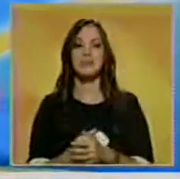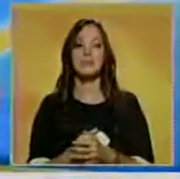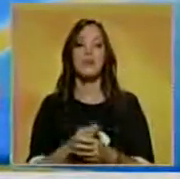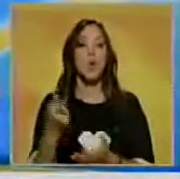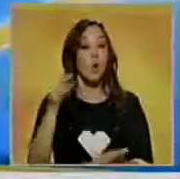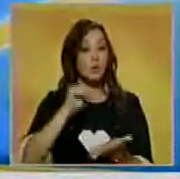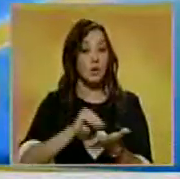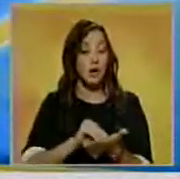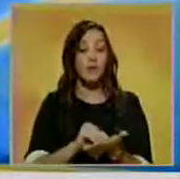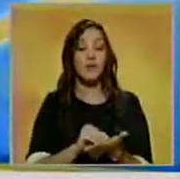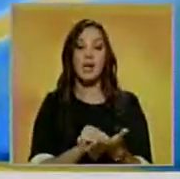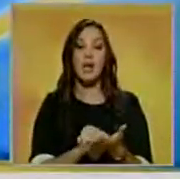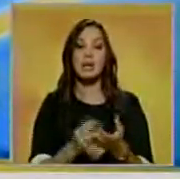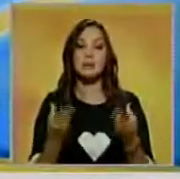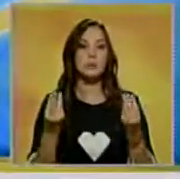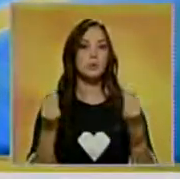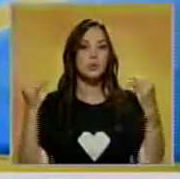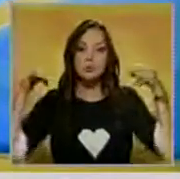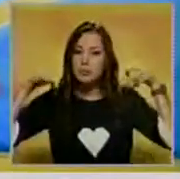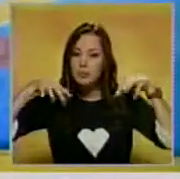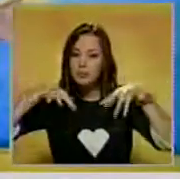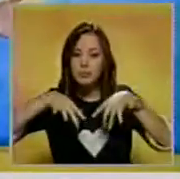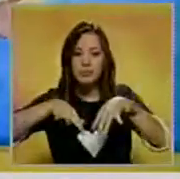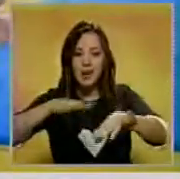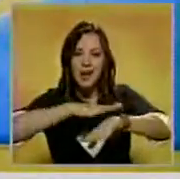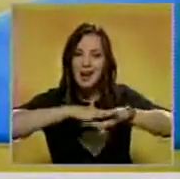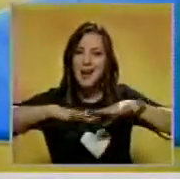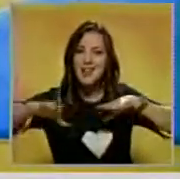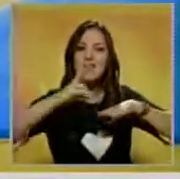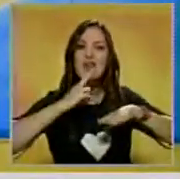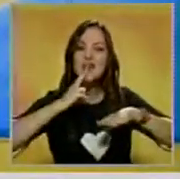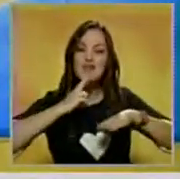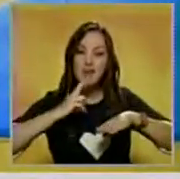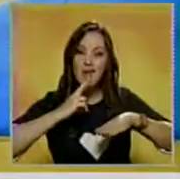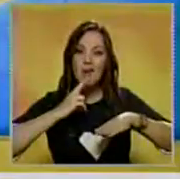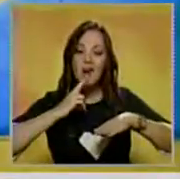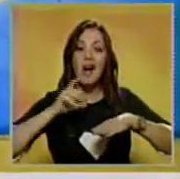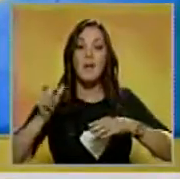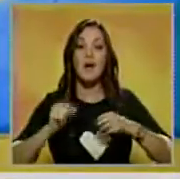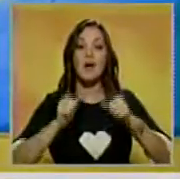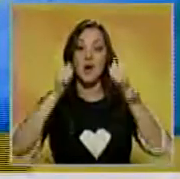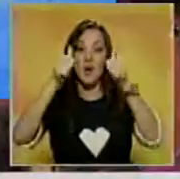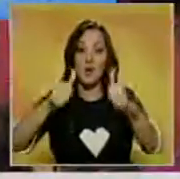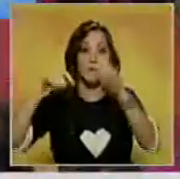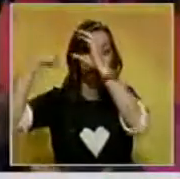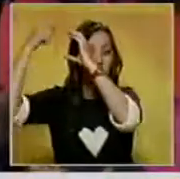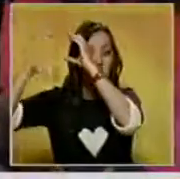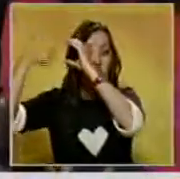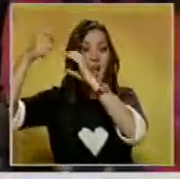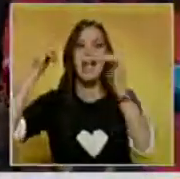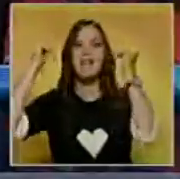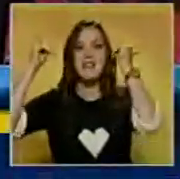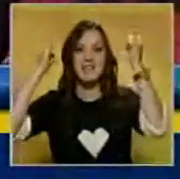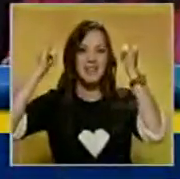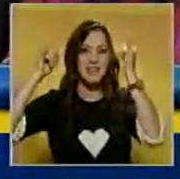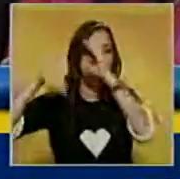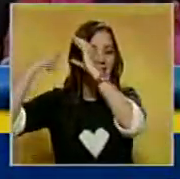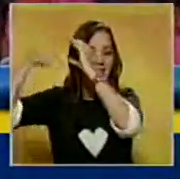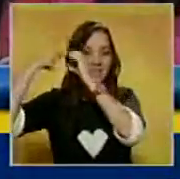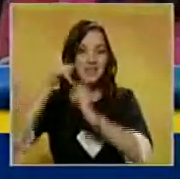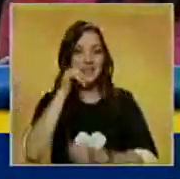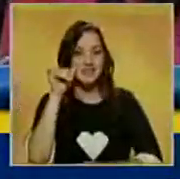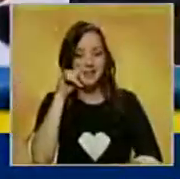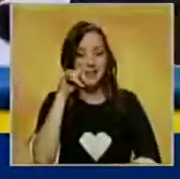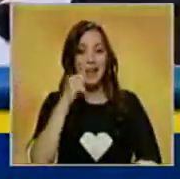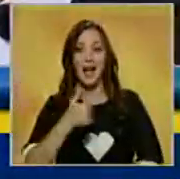una vez más estuvo concurrida la alfombra roja en el estreno de una película en el Festival de Cannes. Ahí vemos a los protagonistas de